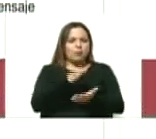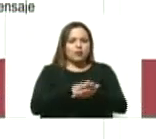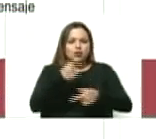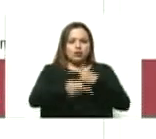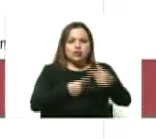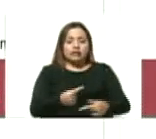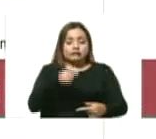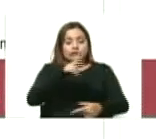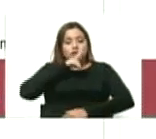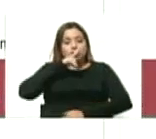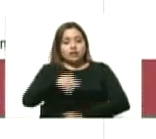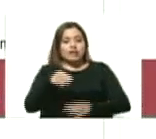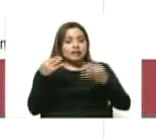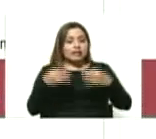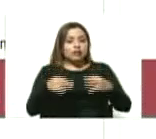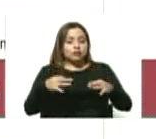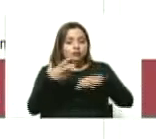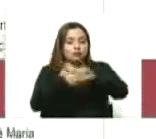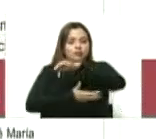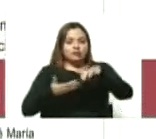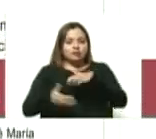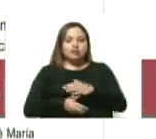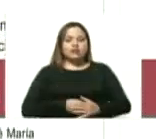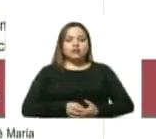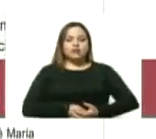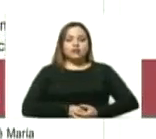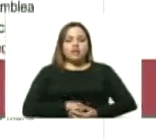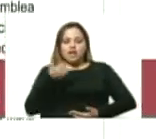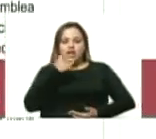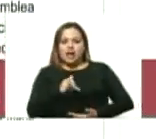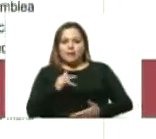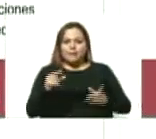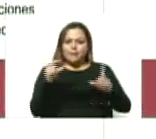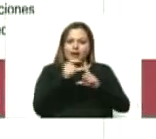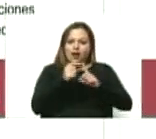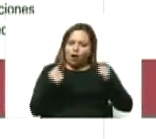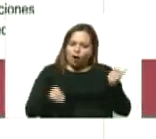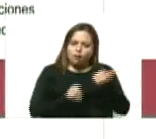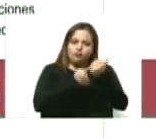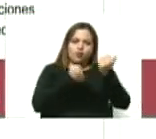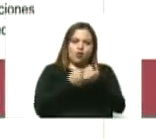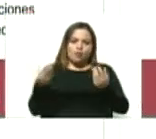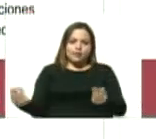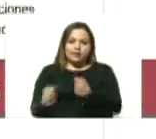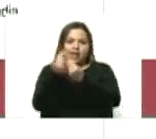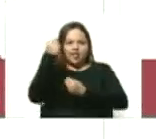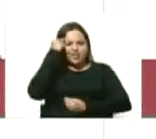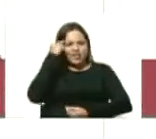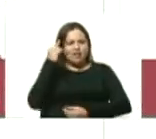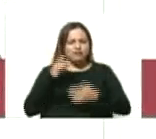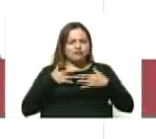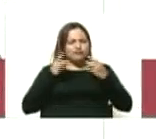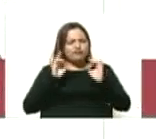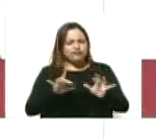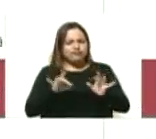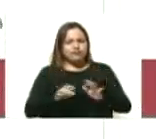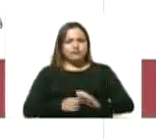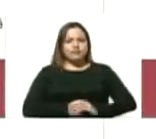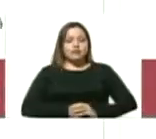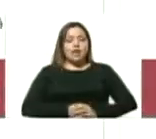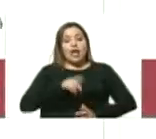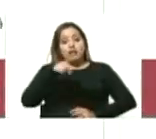esta catástrofe natural, y les transmite un mensaje de solidaridad acompañándolas en estos días de duelo. Finalmente, queremos informar